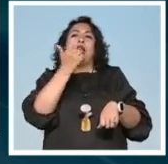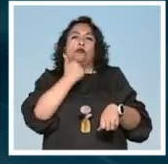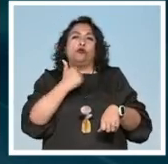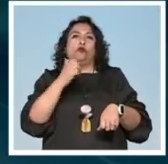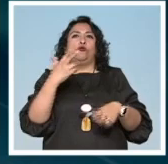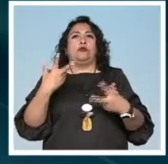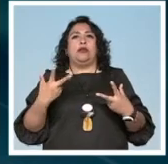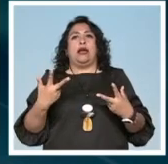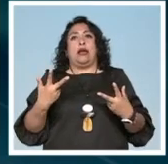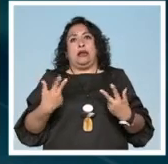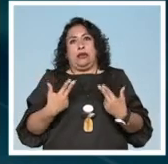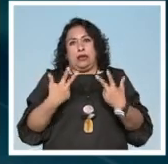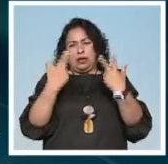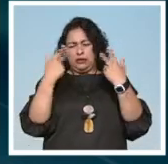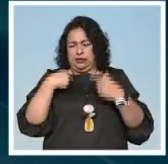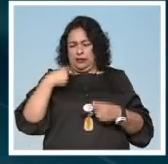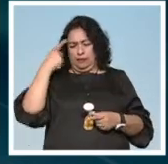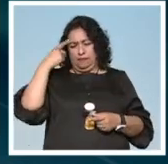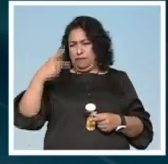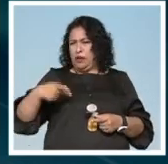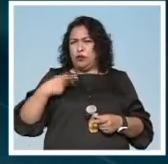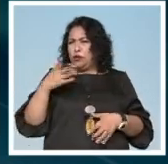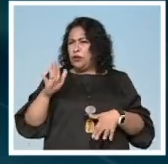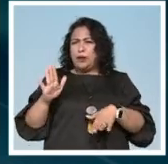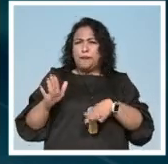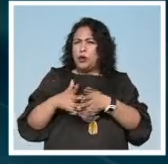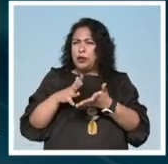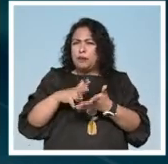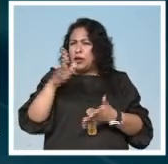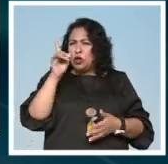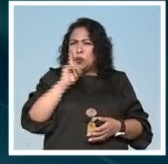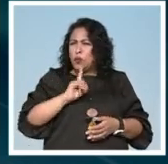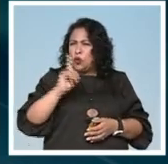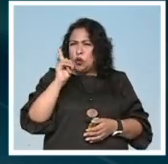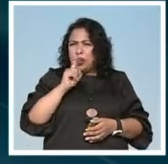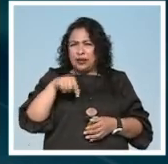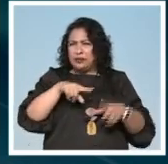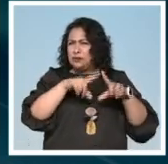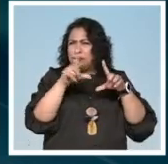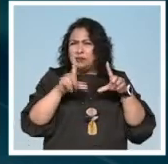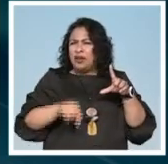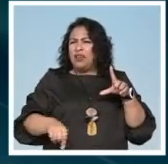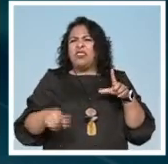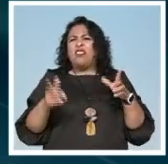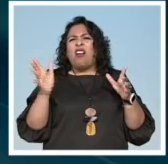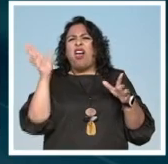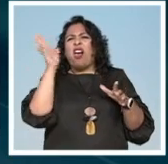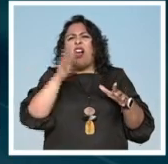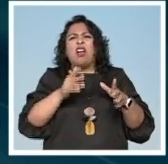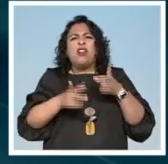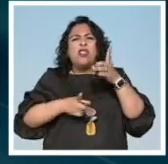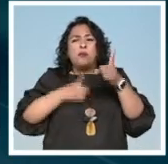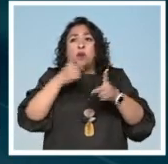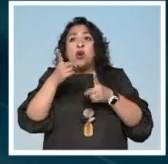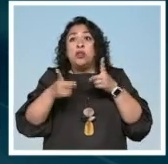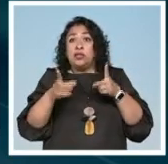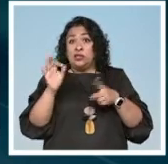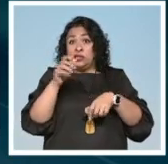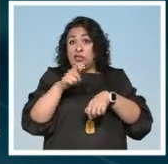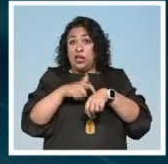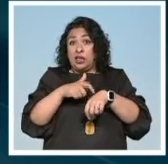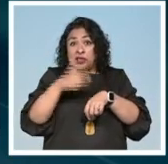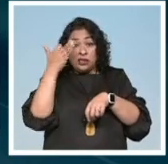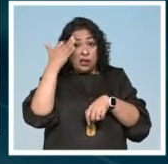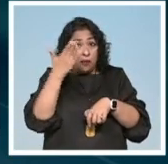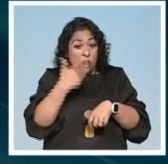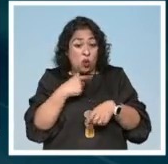cáncer. Y la pregunta que nos hacemos es, ¿y por qué la mayoría de las mujeres en este país es sedentaria? ¿Será la falta de tiempo?